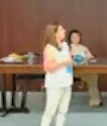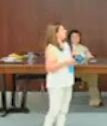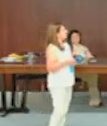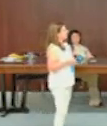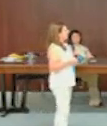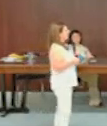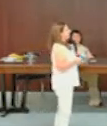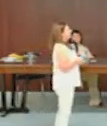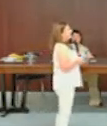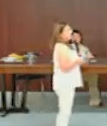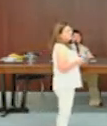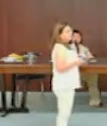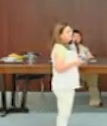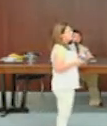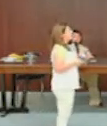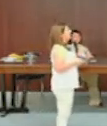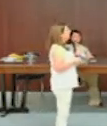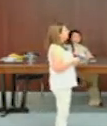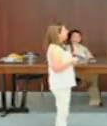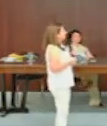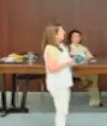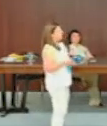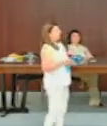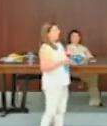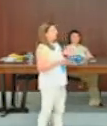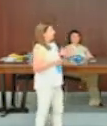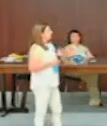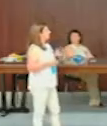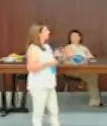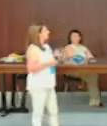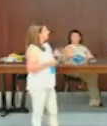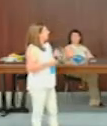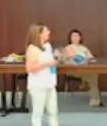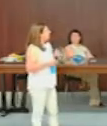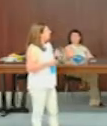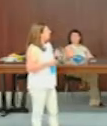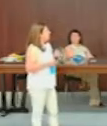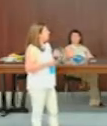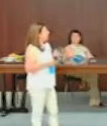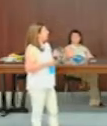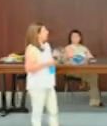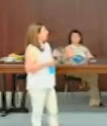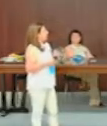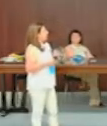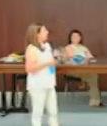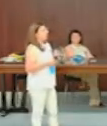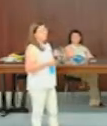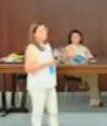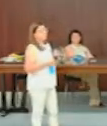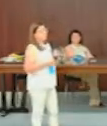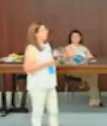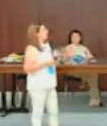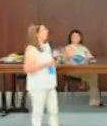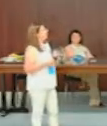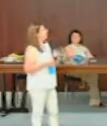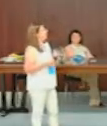amorosas, sociales, racionales y relacionales. En contraposición, actuar